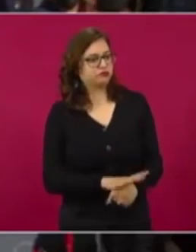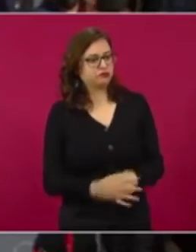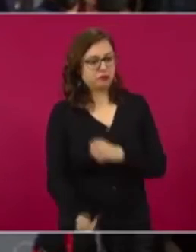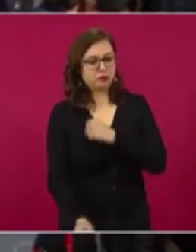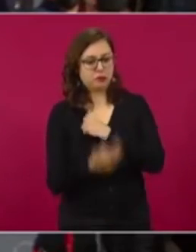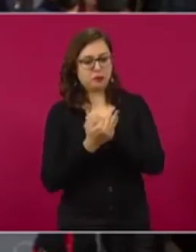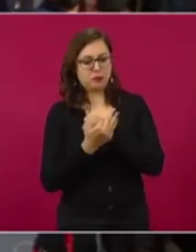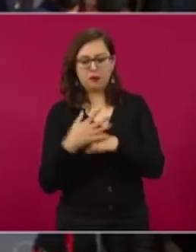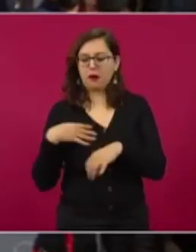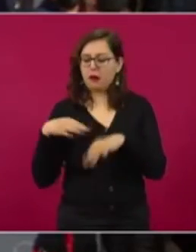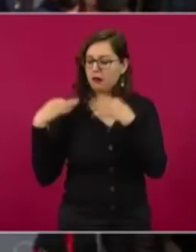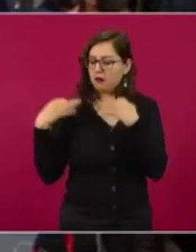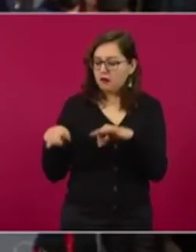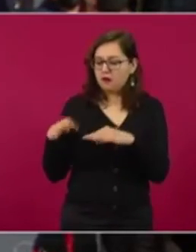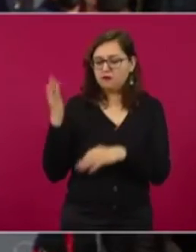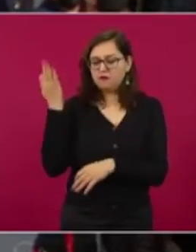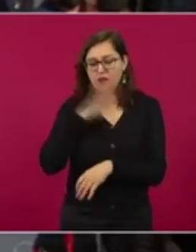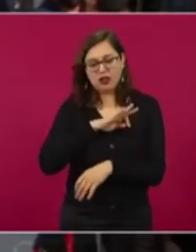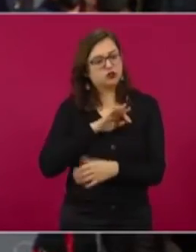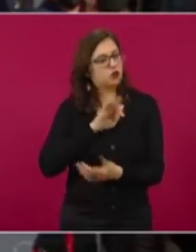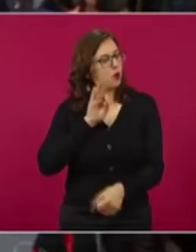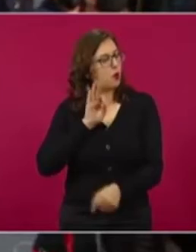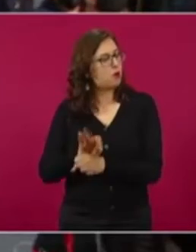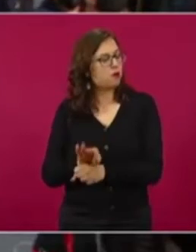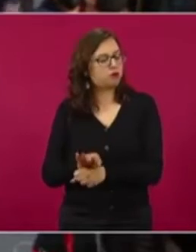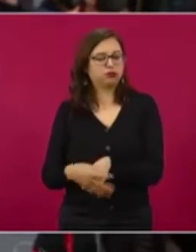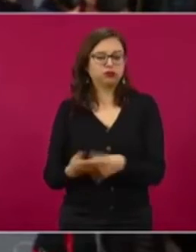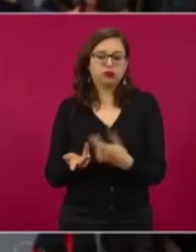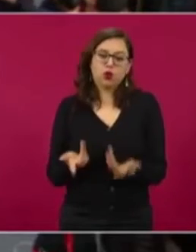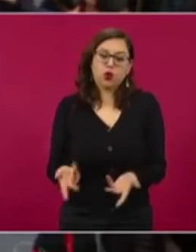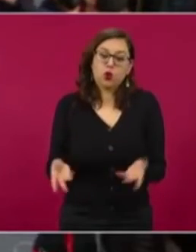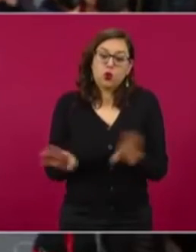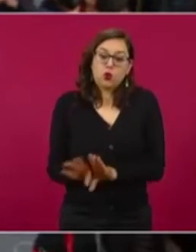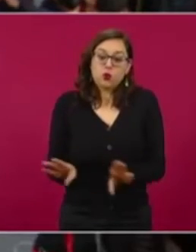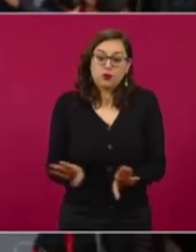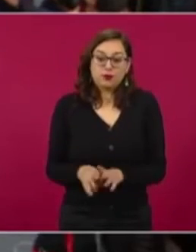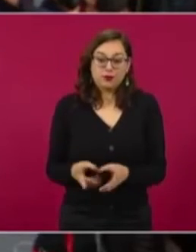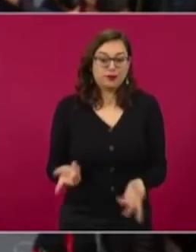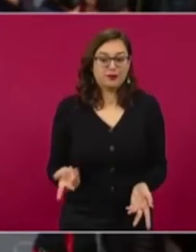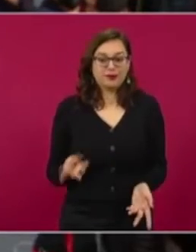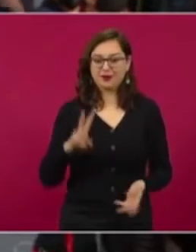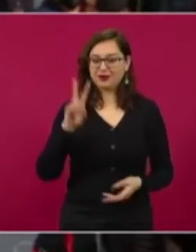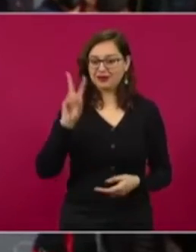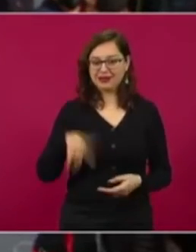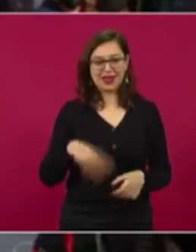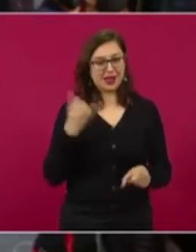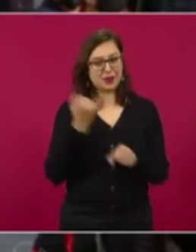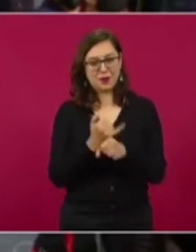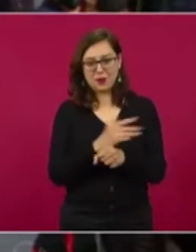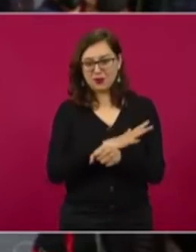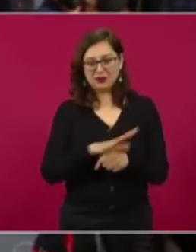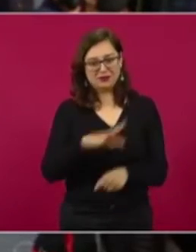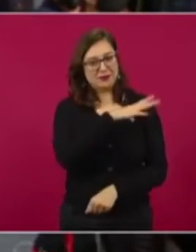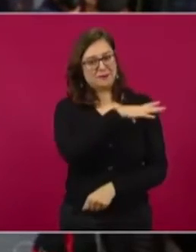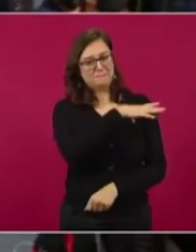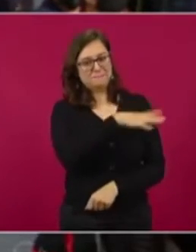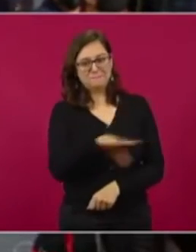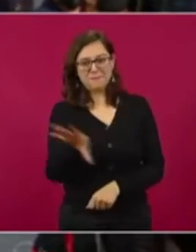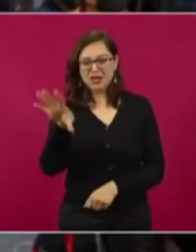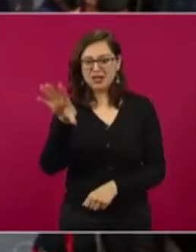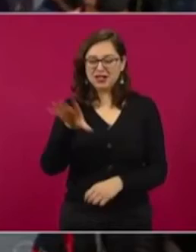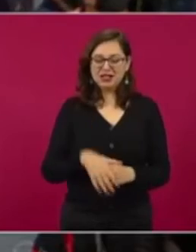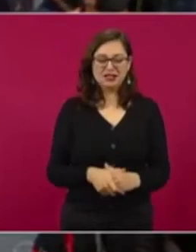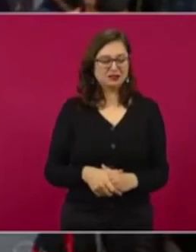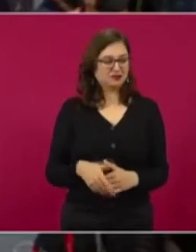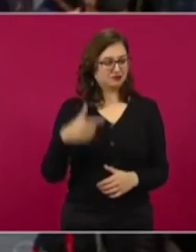del falsificador, que es extranjero. Y pareciera una cosa increíble, señor presidente. Entonces, yo